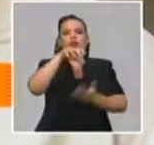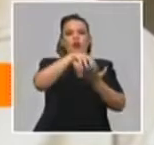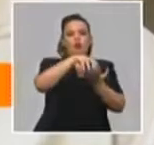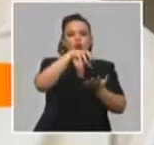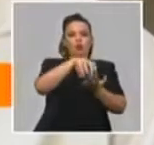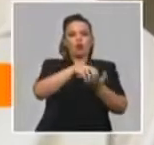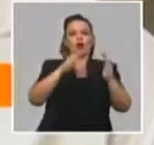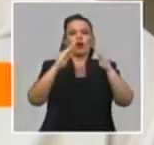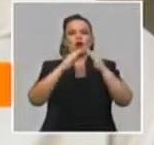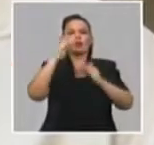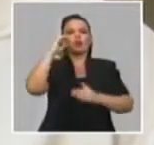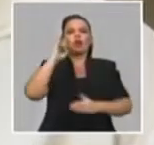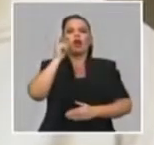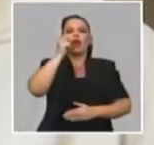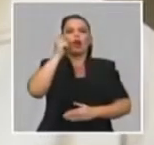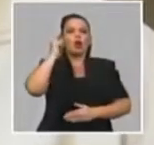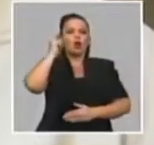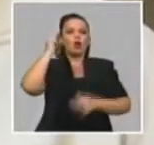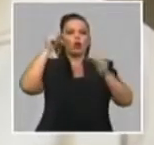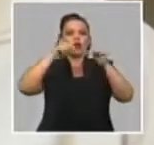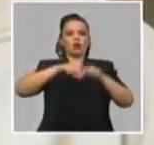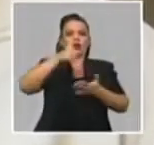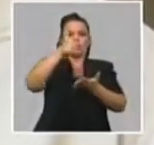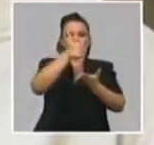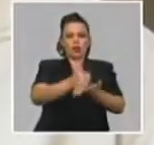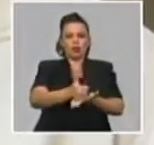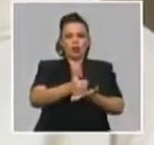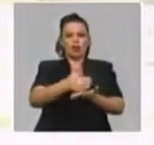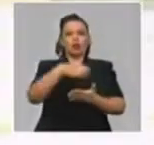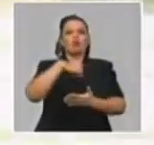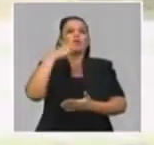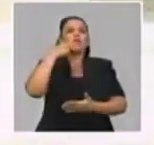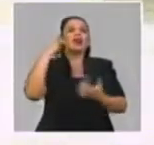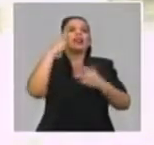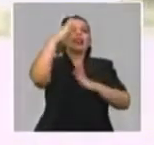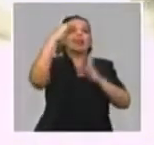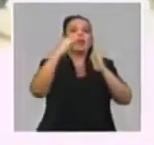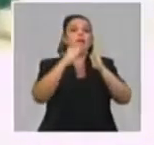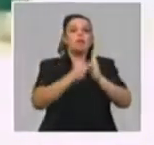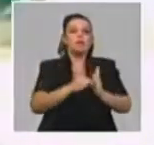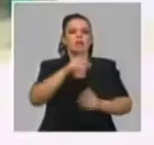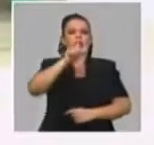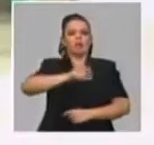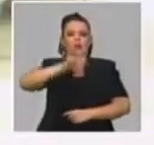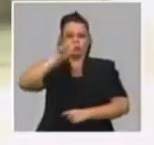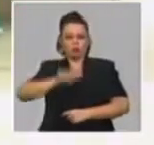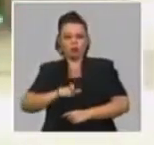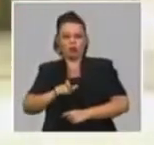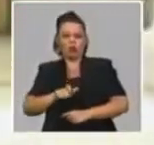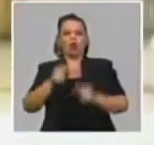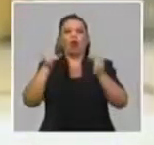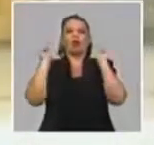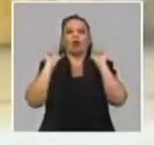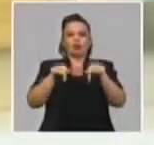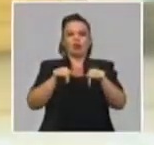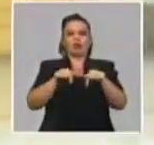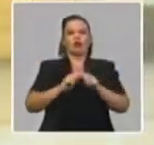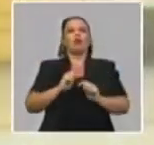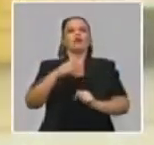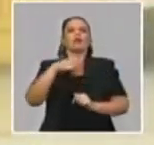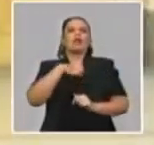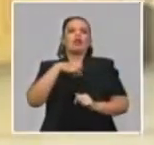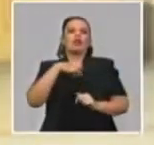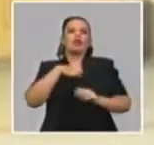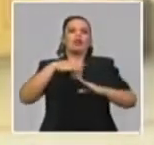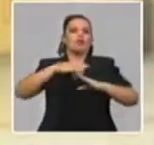capital y que concentra más de 3.000 ancianos, en los cuales se ha implementado